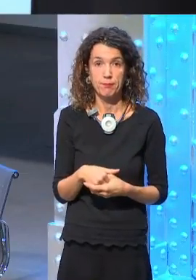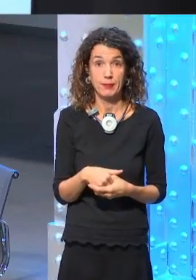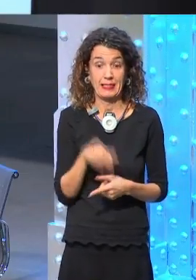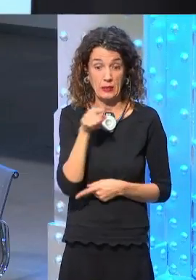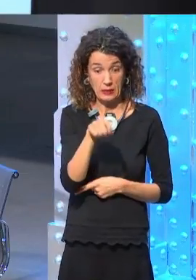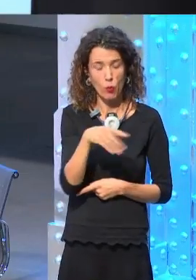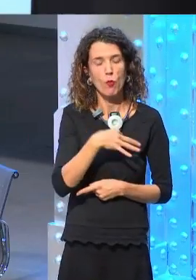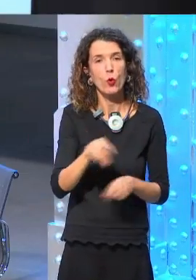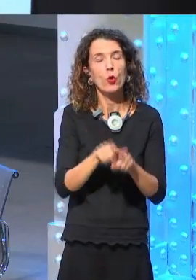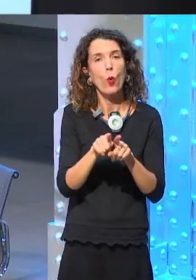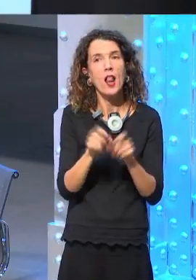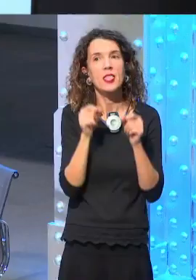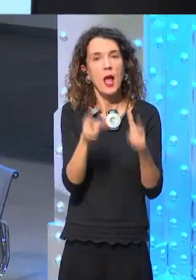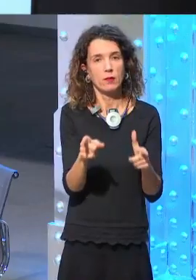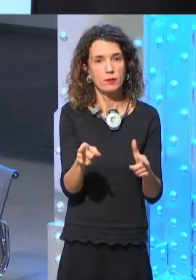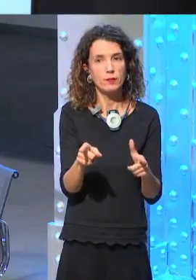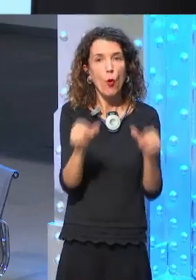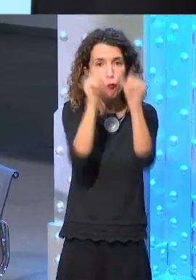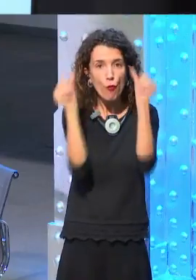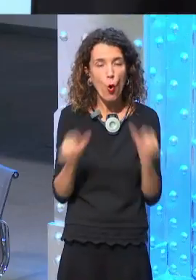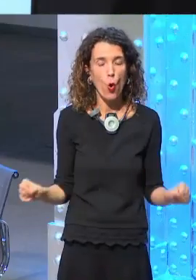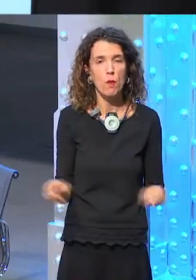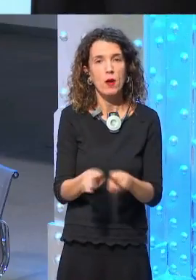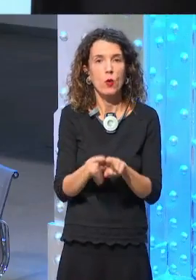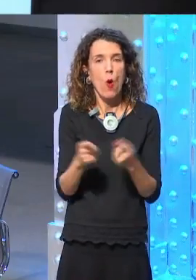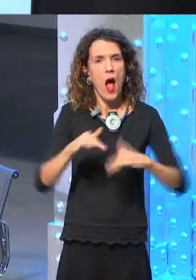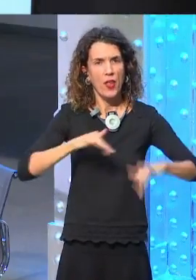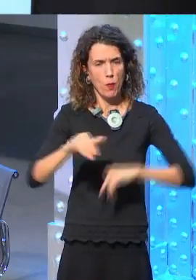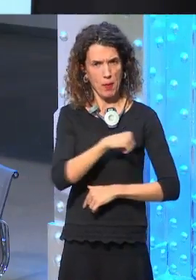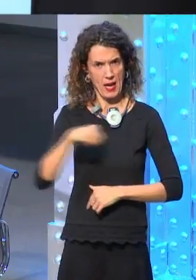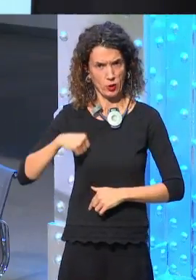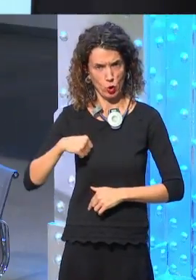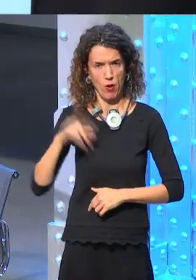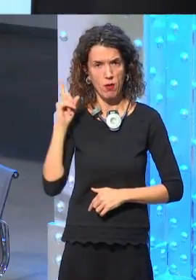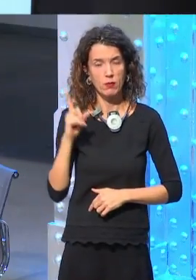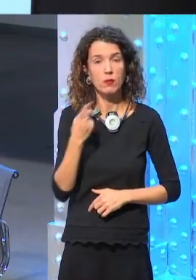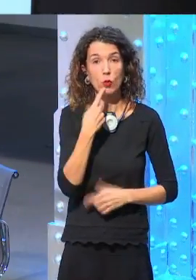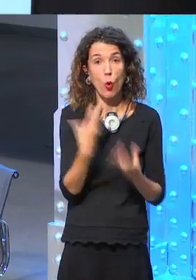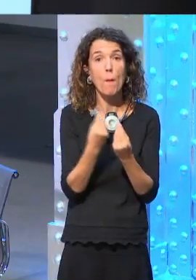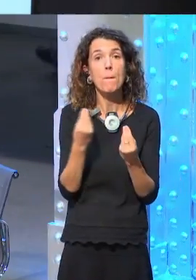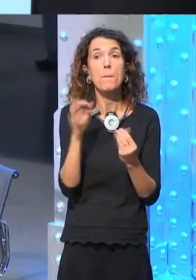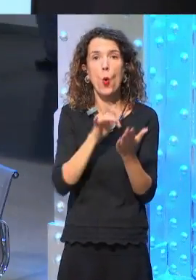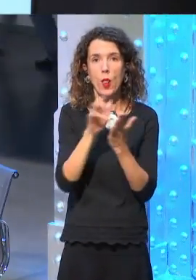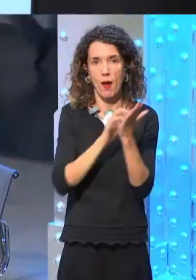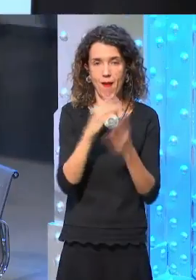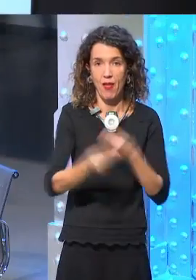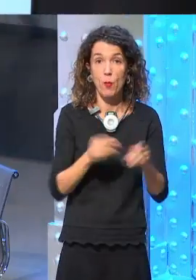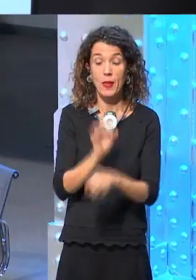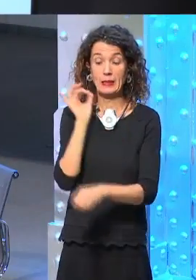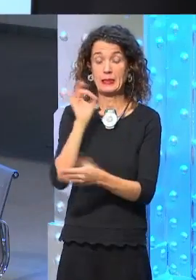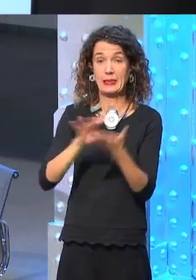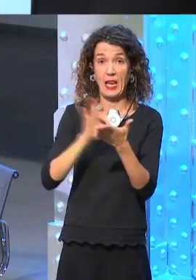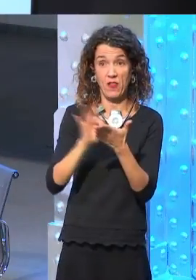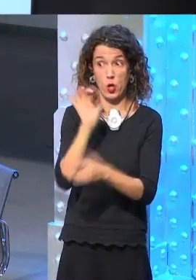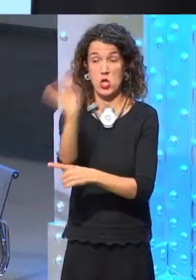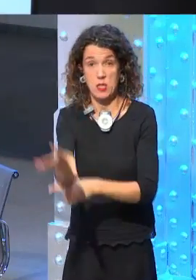con esto podemos transmitir la forma. Es una acción muy personal que se hace con los pulgares. Y luego esto le llega al servidor